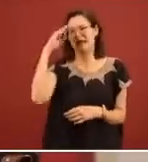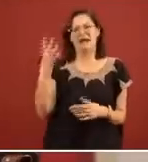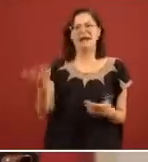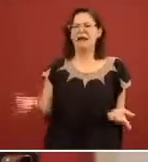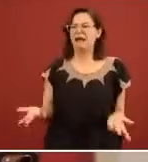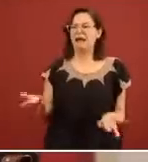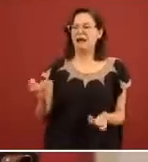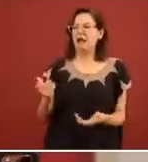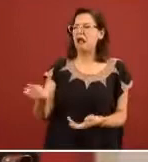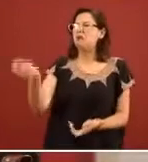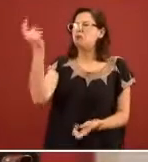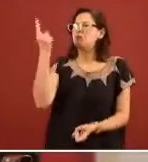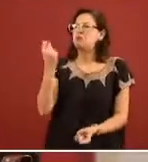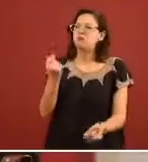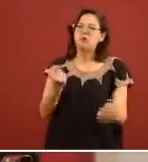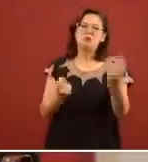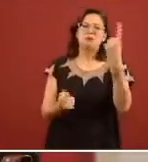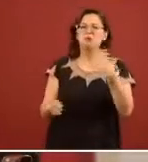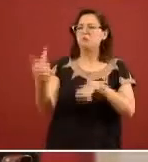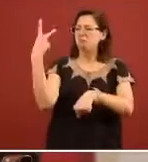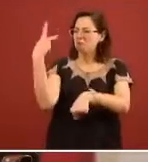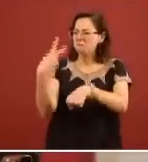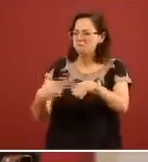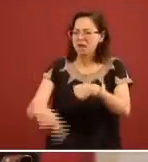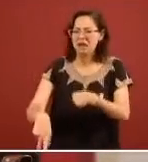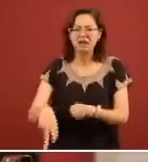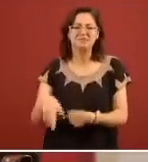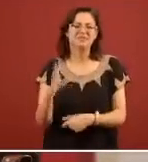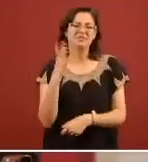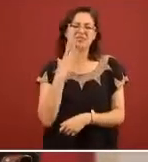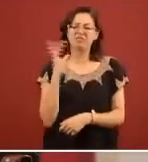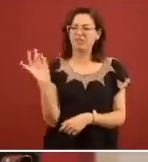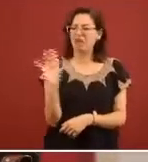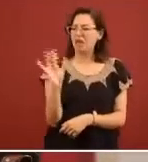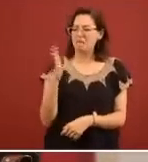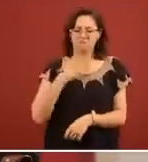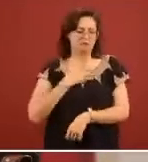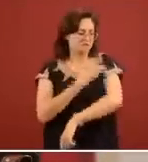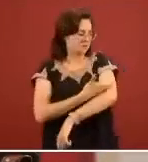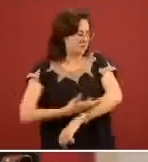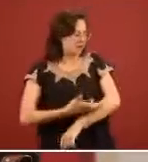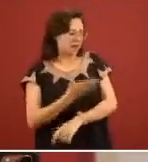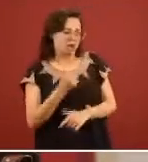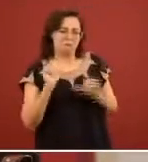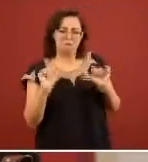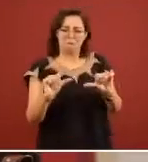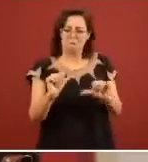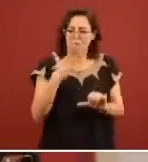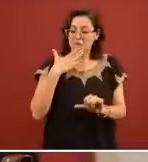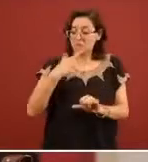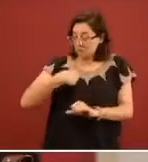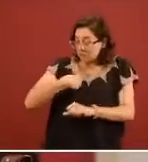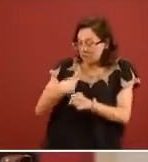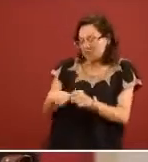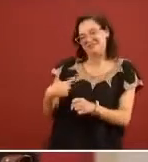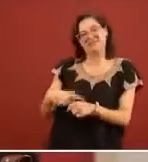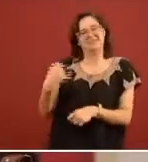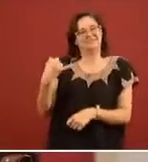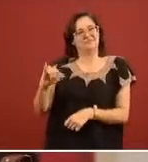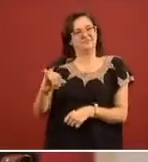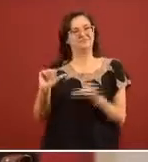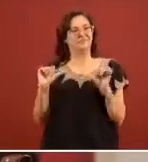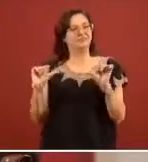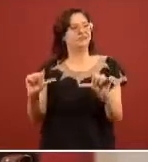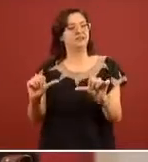parecer remoto el riesgo de que esta enfermedad afecte a un ser querido de usted o a usted mismo.